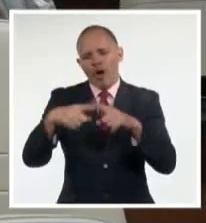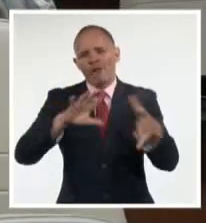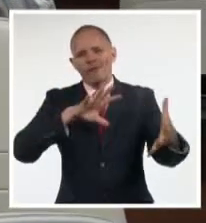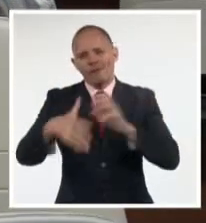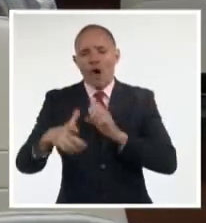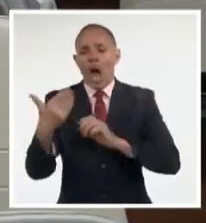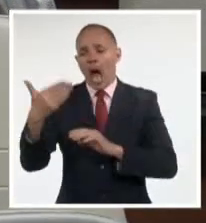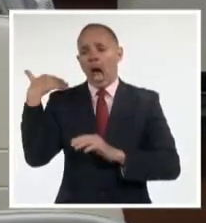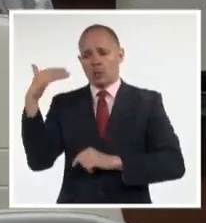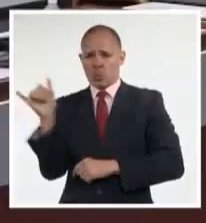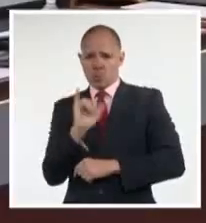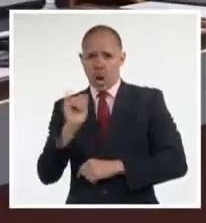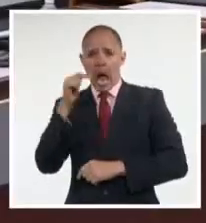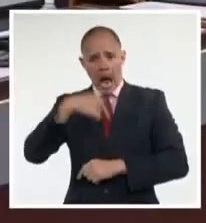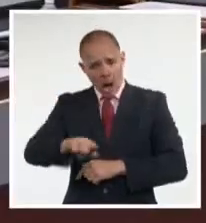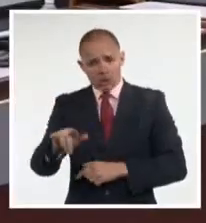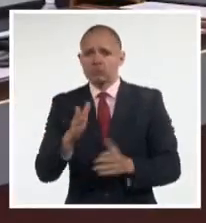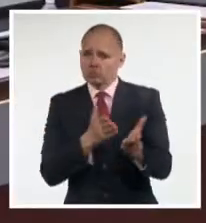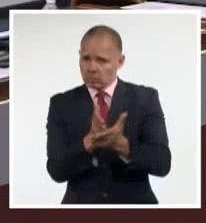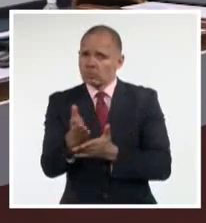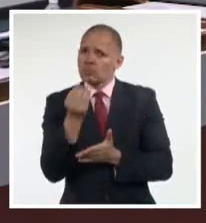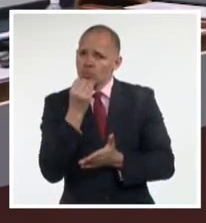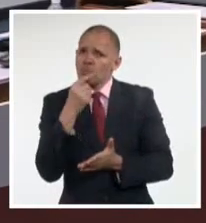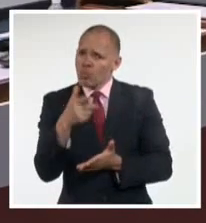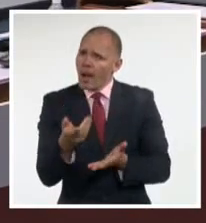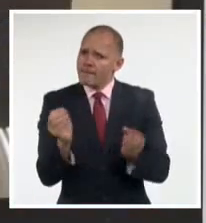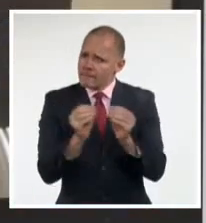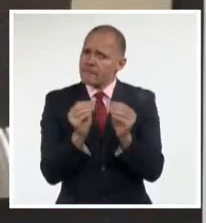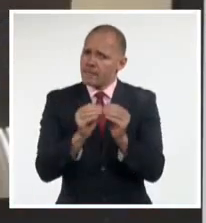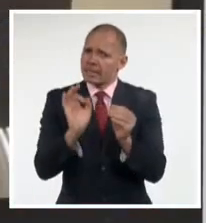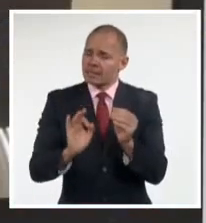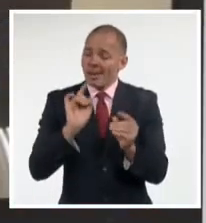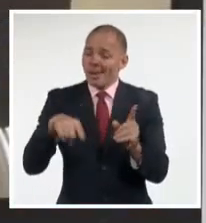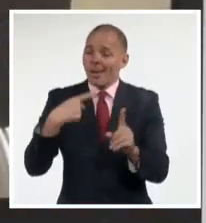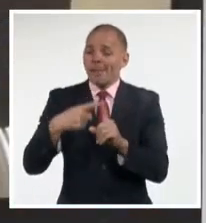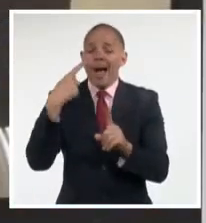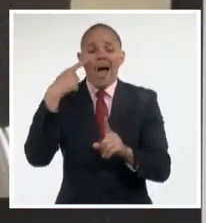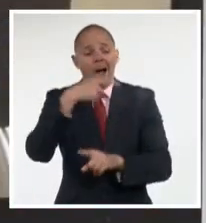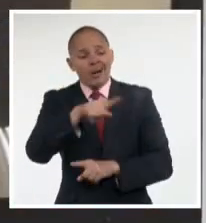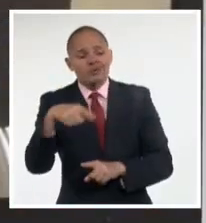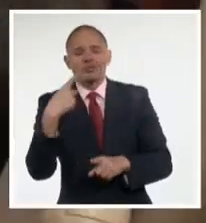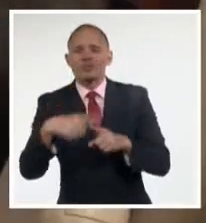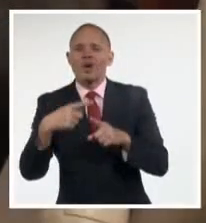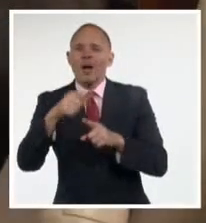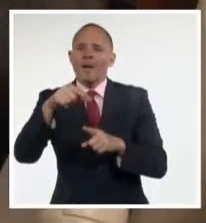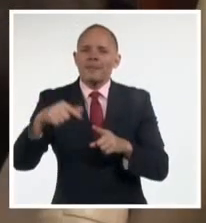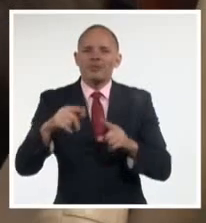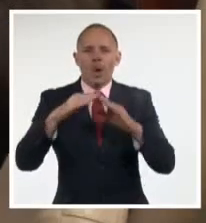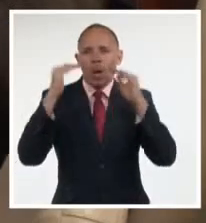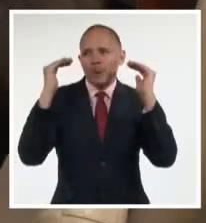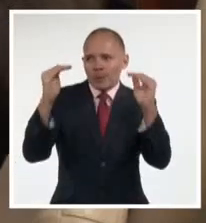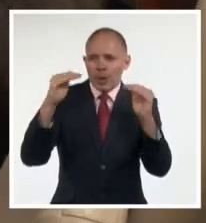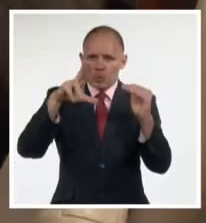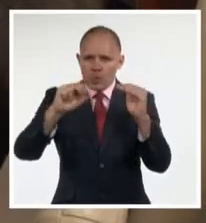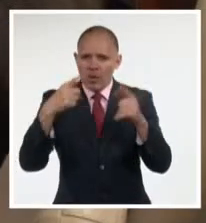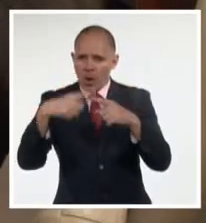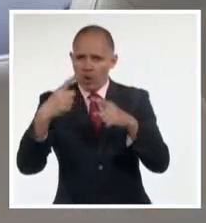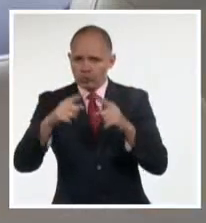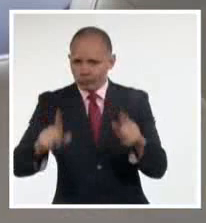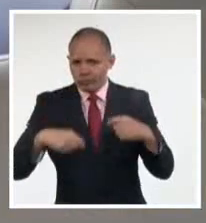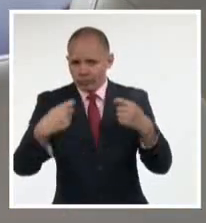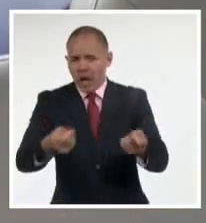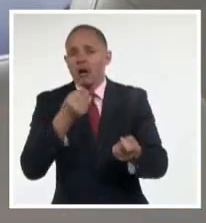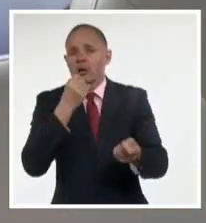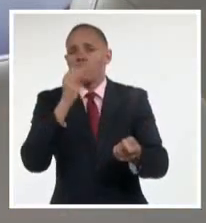épocas anteriores, financiar con los impuestos sobre el uso indebido del suelo y de los inmuebles nuevos proyectos habitacionales y volver